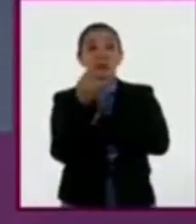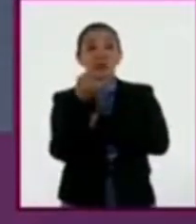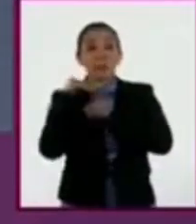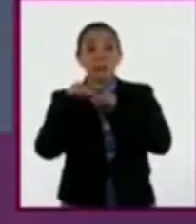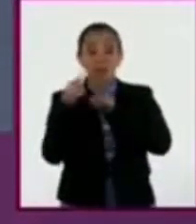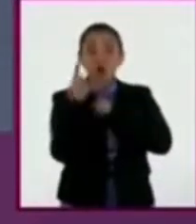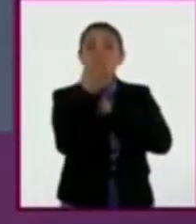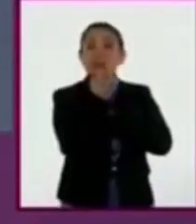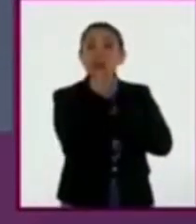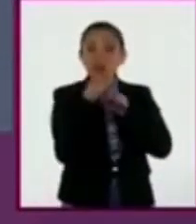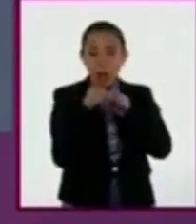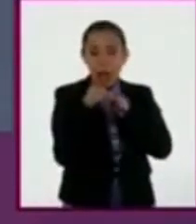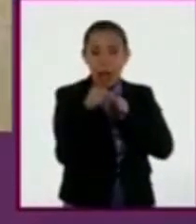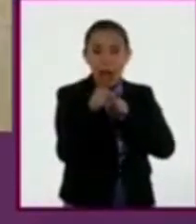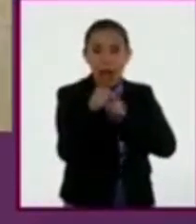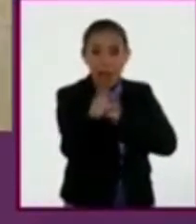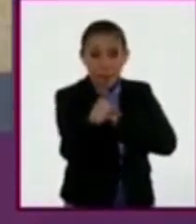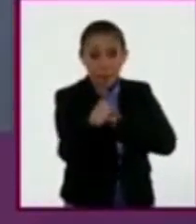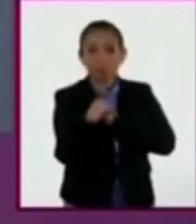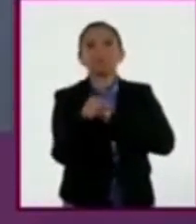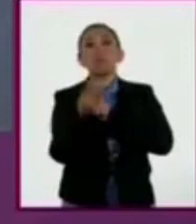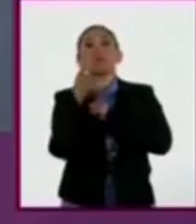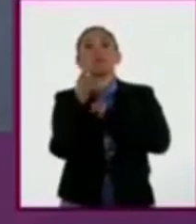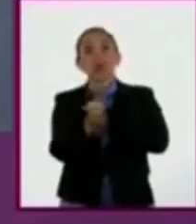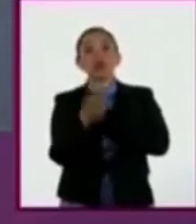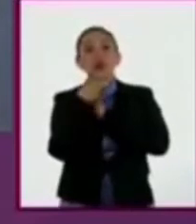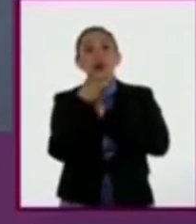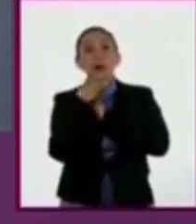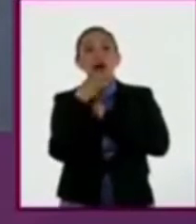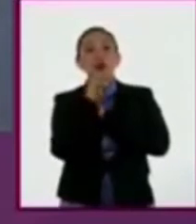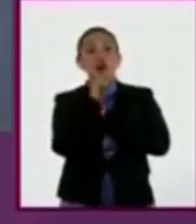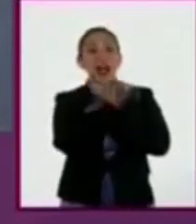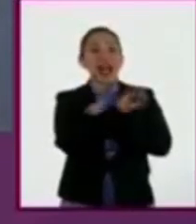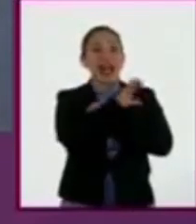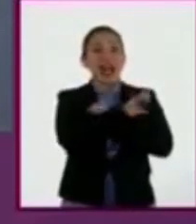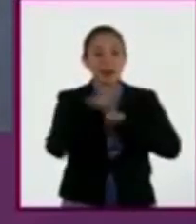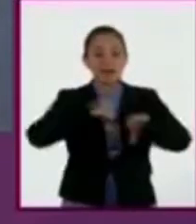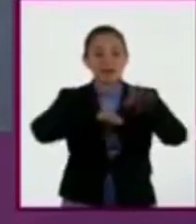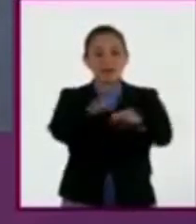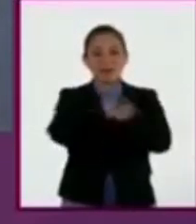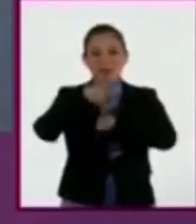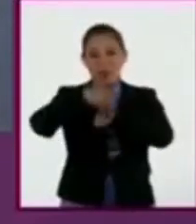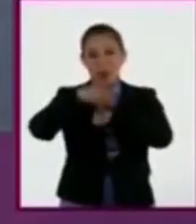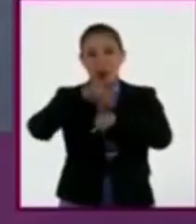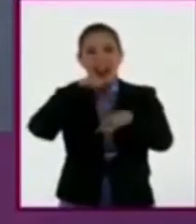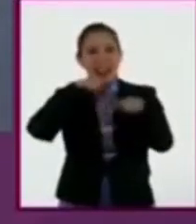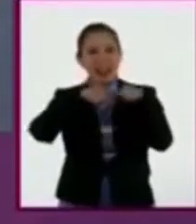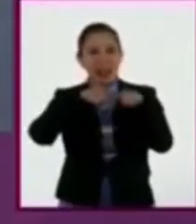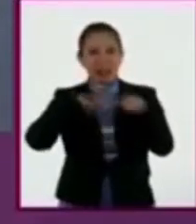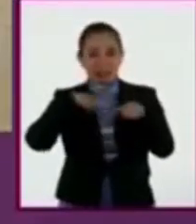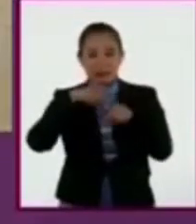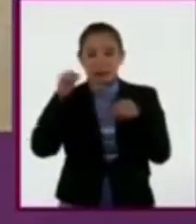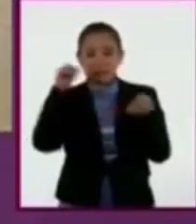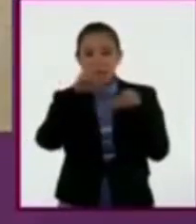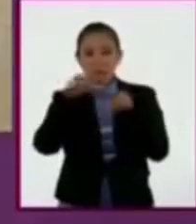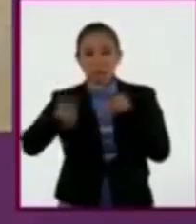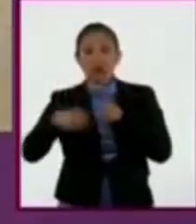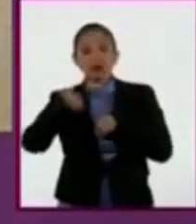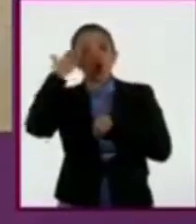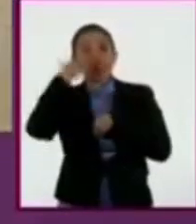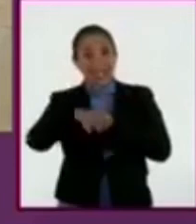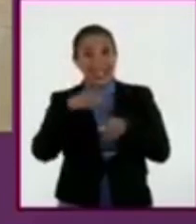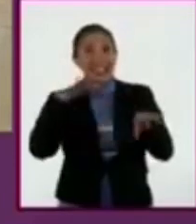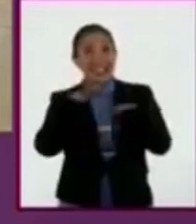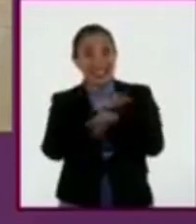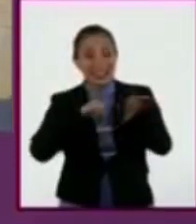0.25 metros por segundo. En este caso, empleamos la fórmula y sustituimos los valores conocidos. ¡Yo sé